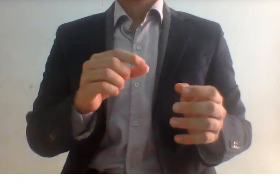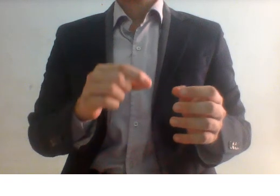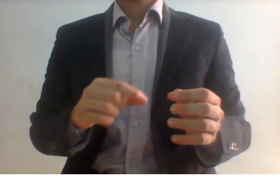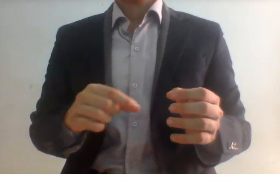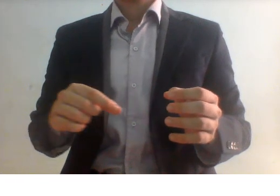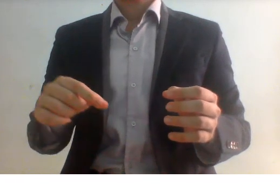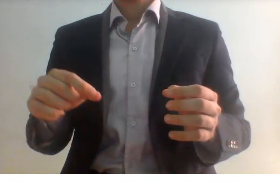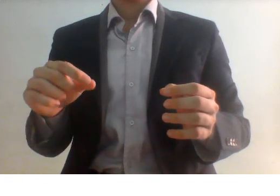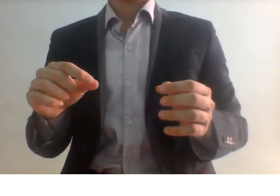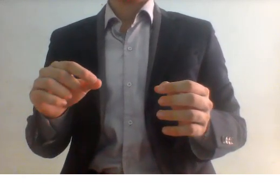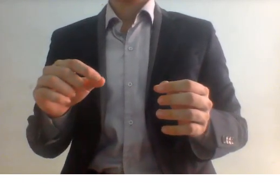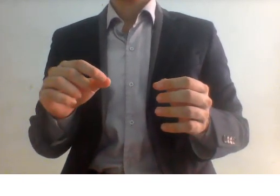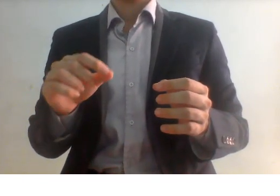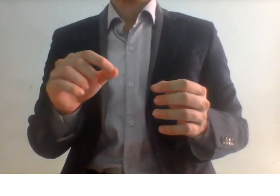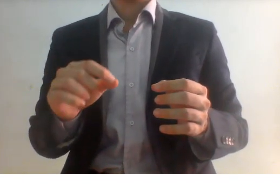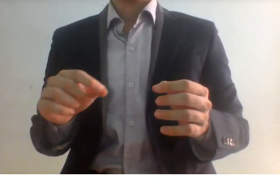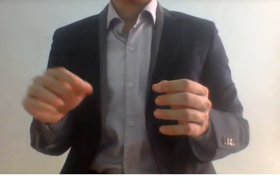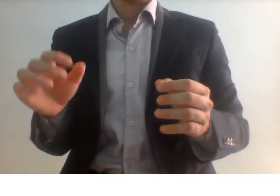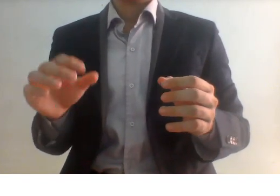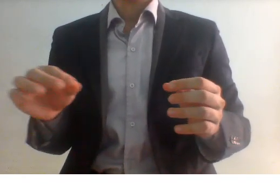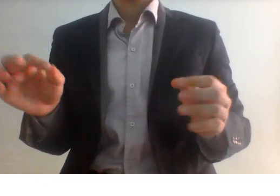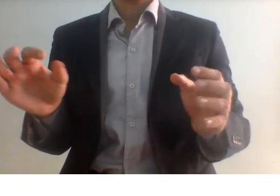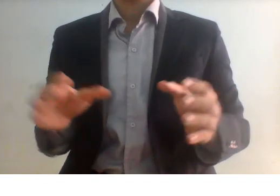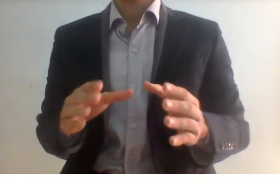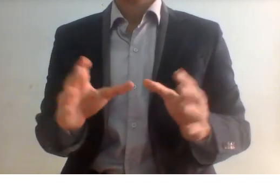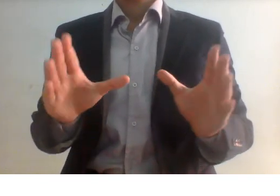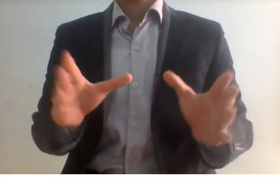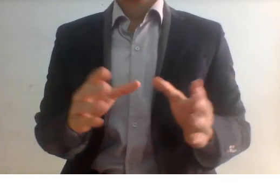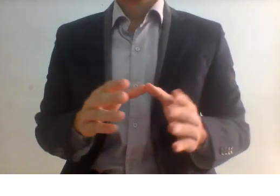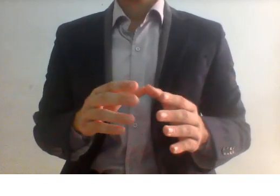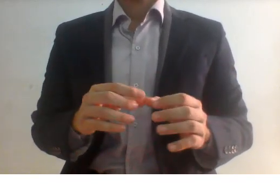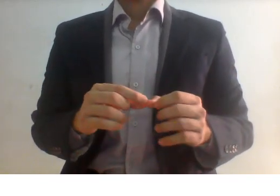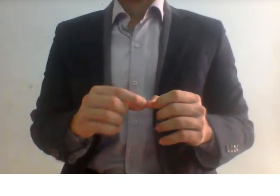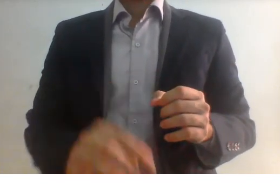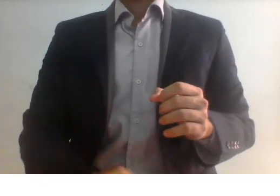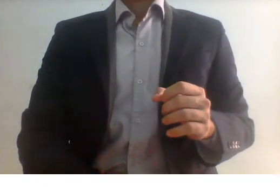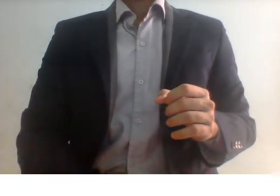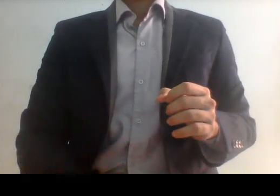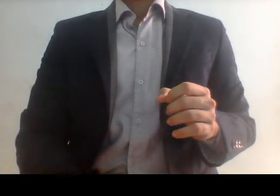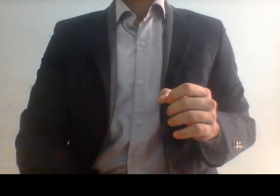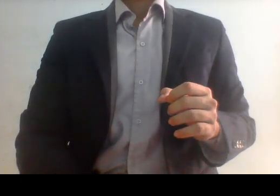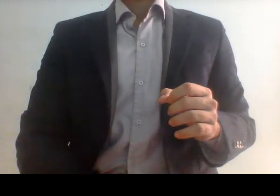like, un comentario, suscribirse y nada. Nos veremos muy pronto en otra próxima nota, y muchas gracias por esto y hasta luego.